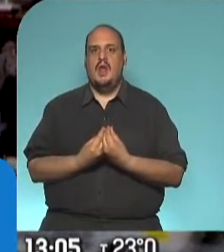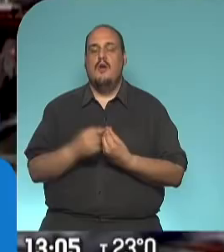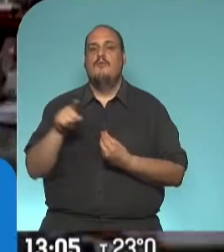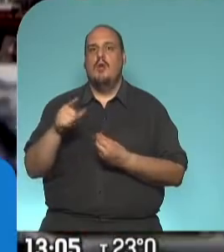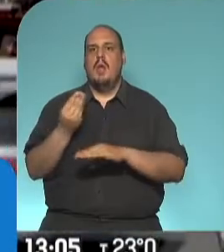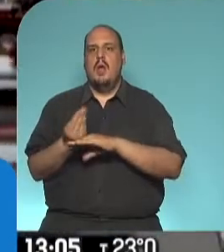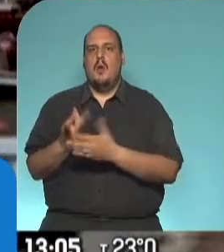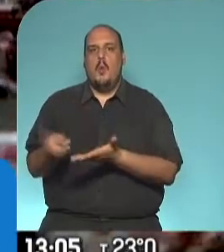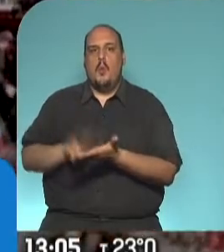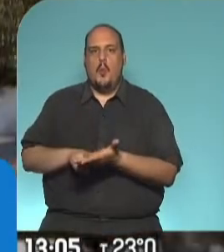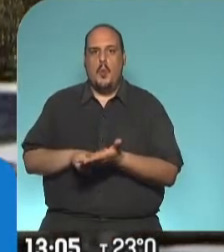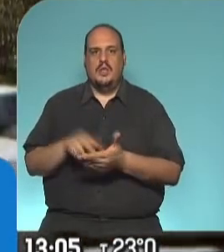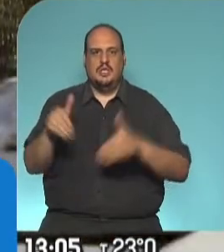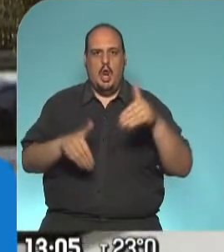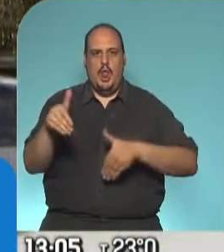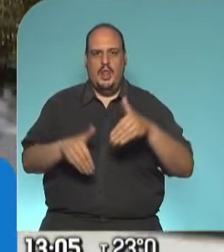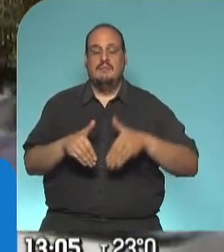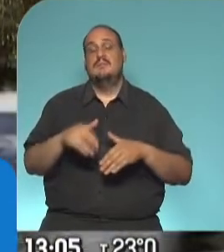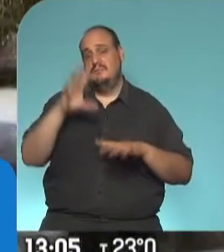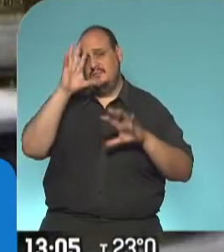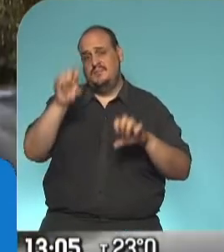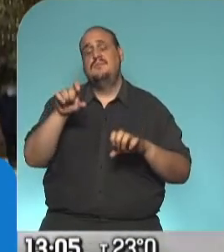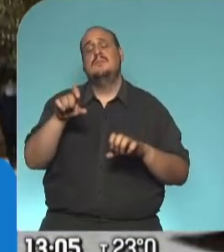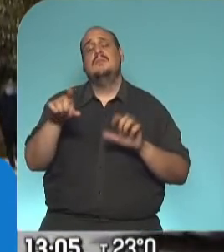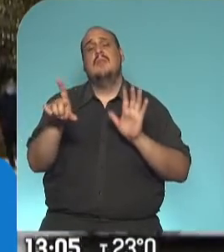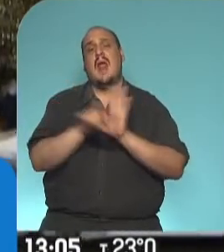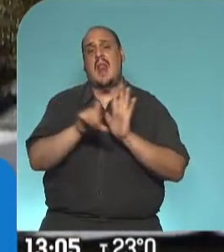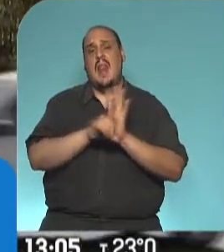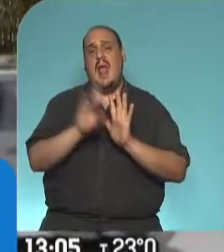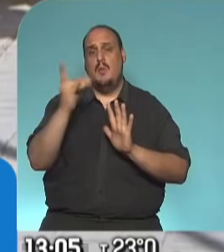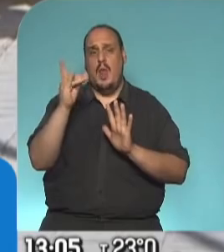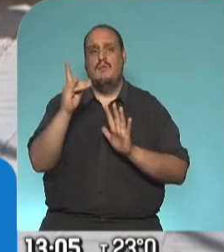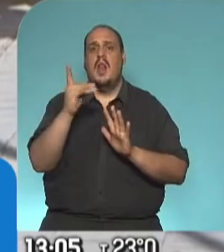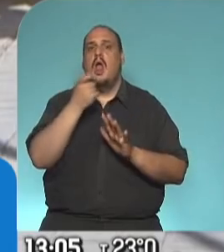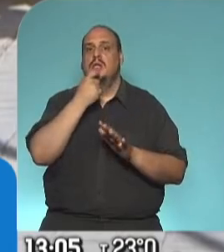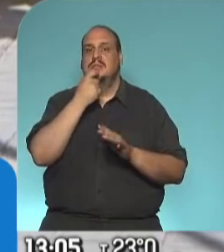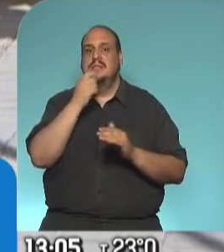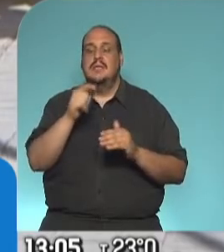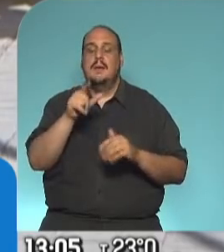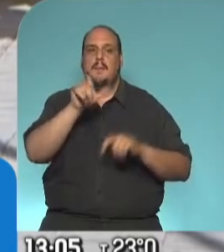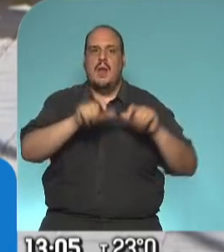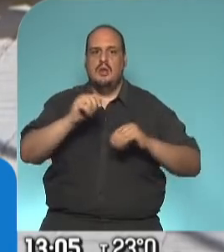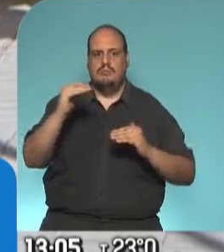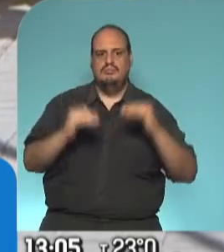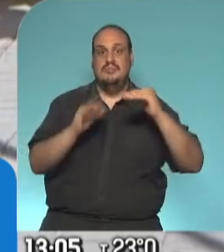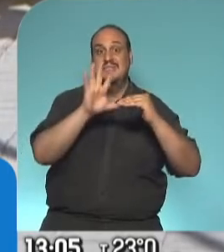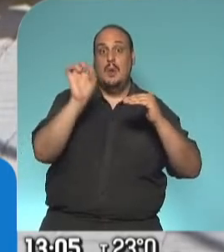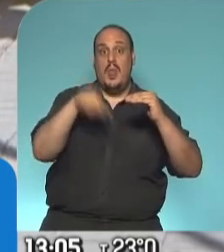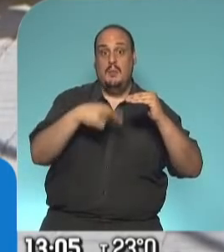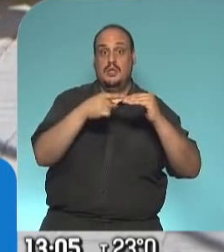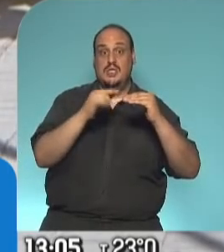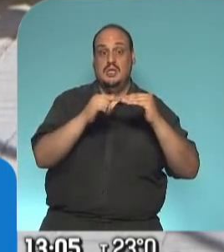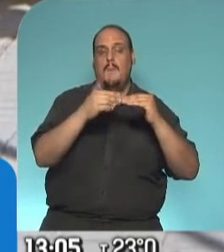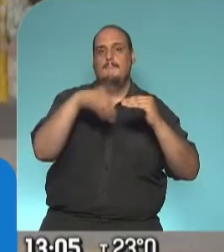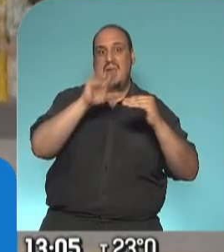vuelta sea muy finito, recordemos el sistema electoral boliviano estipula que no hay balotaje si el candidato más votado saca el 50% de los votos, más